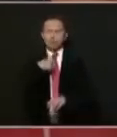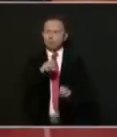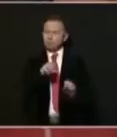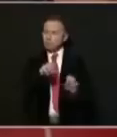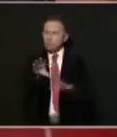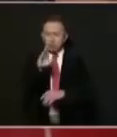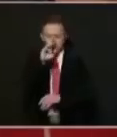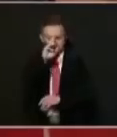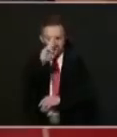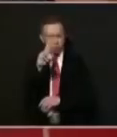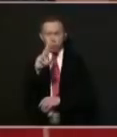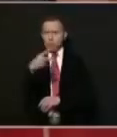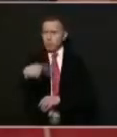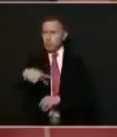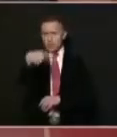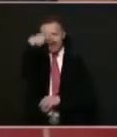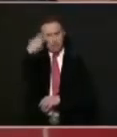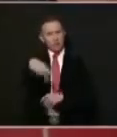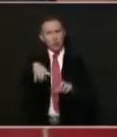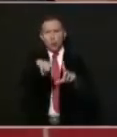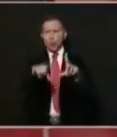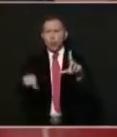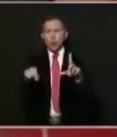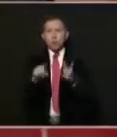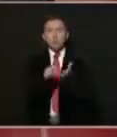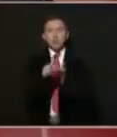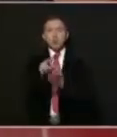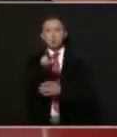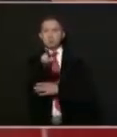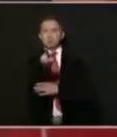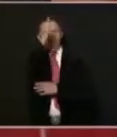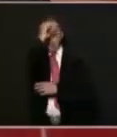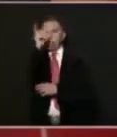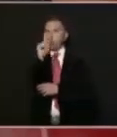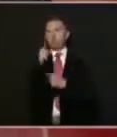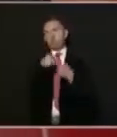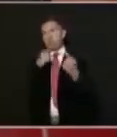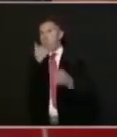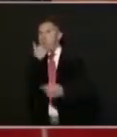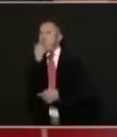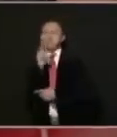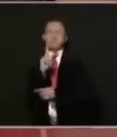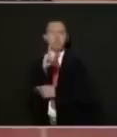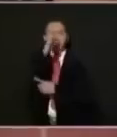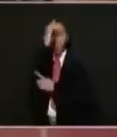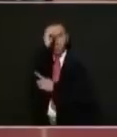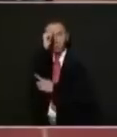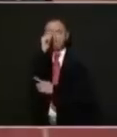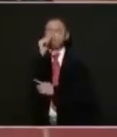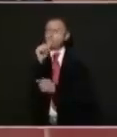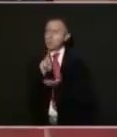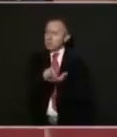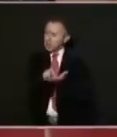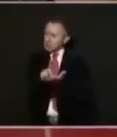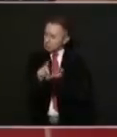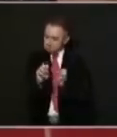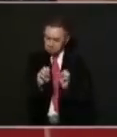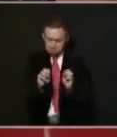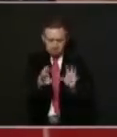en México el derecho a disentir. Ya no van a haber casos como los